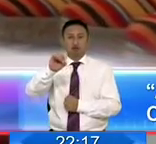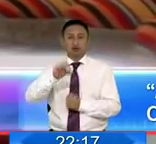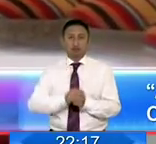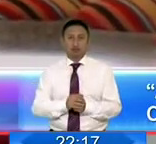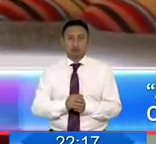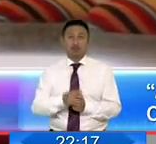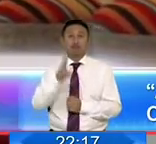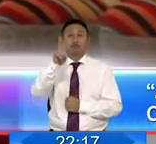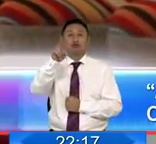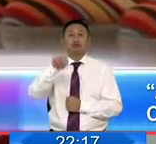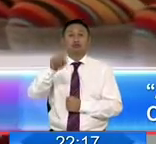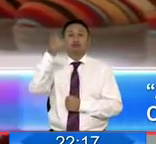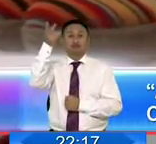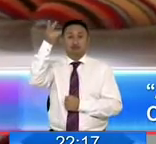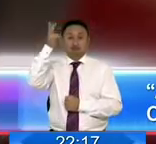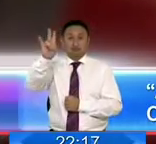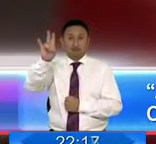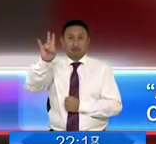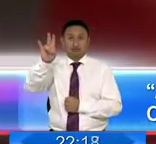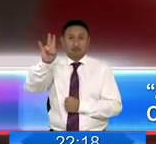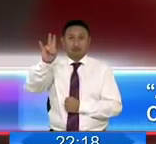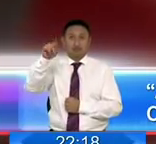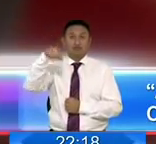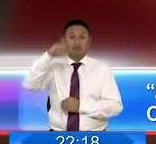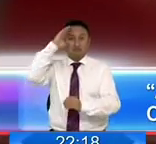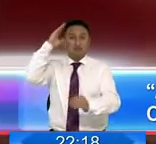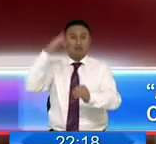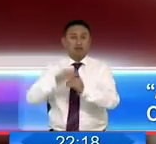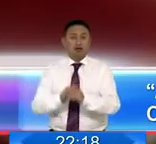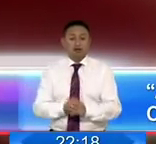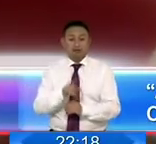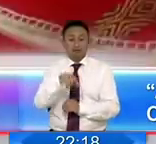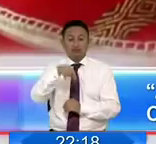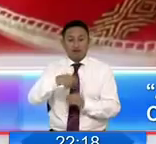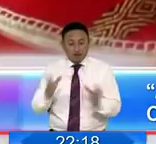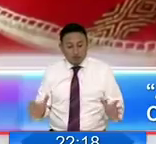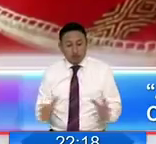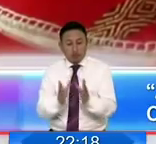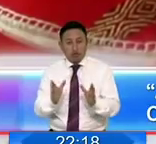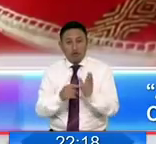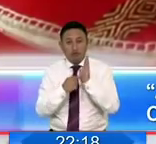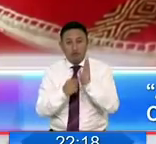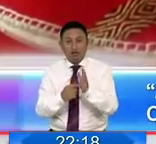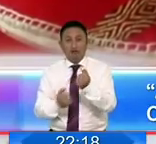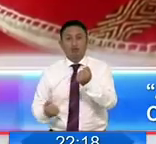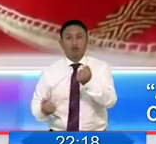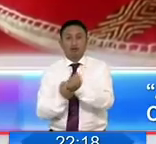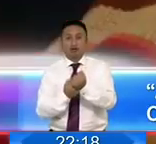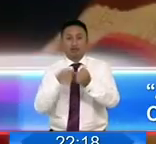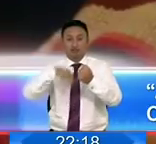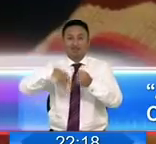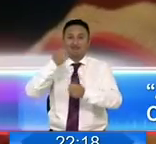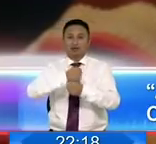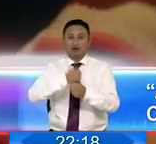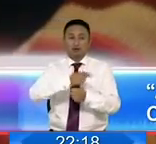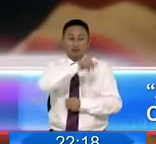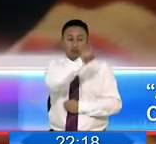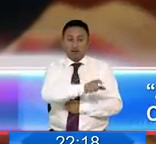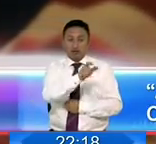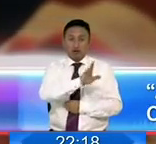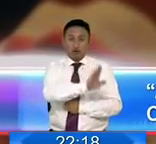el 2017 y su fin es promocionar, impulsar y apoyar el trabajo de los